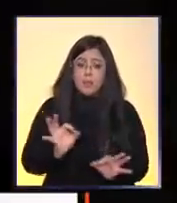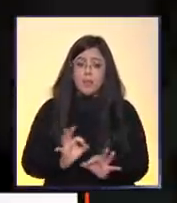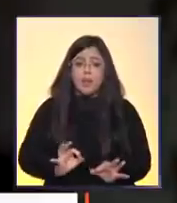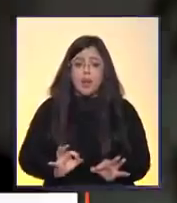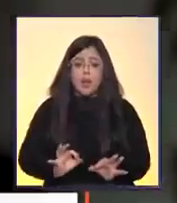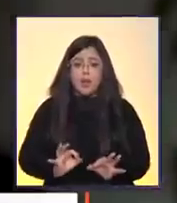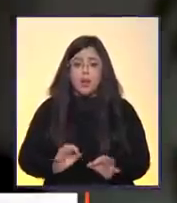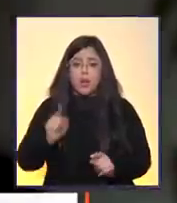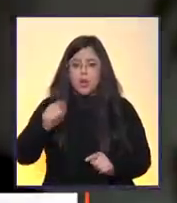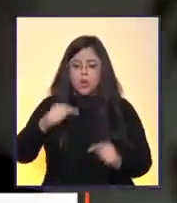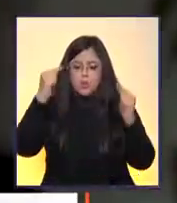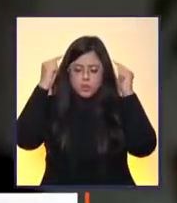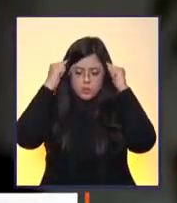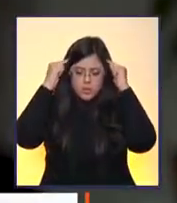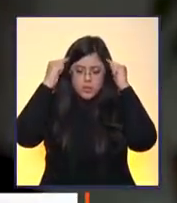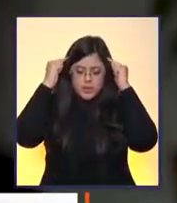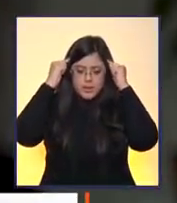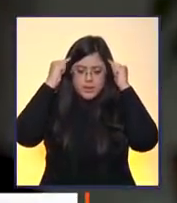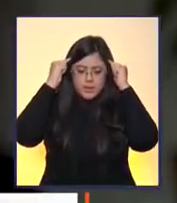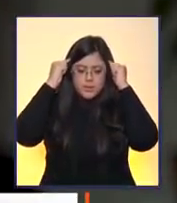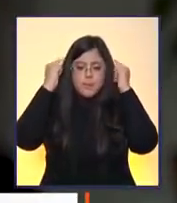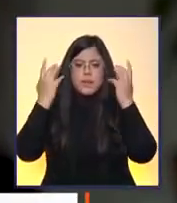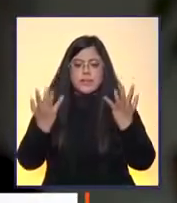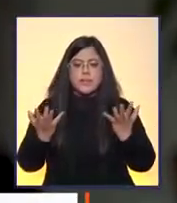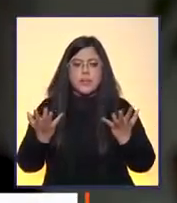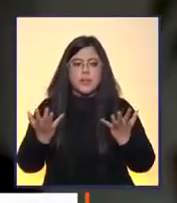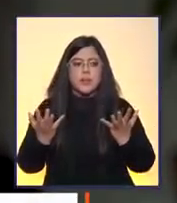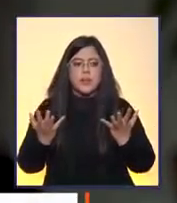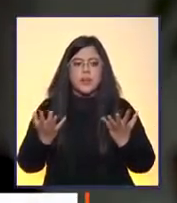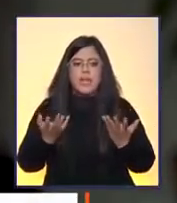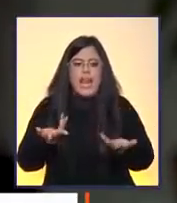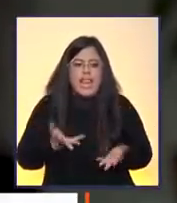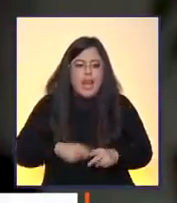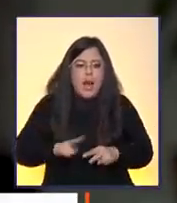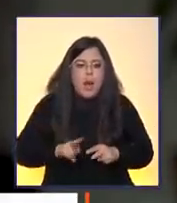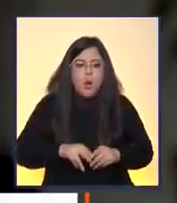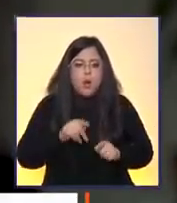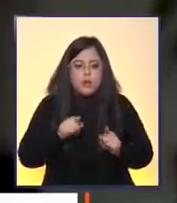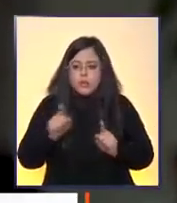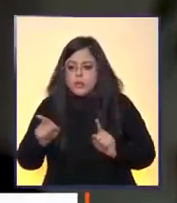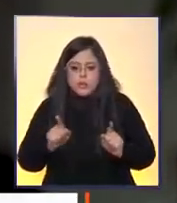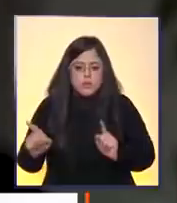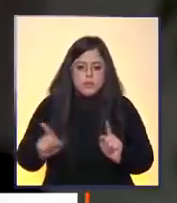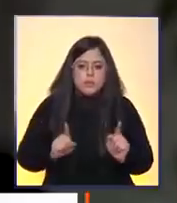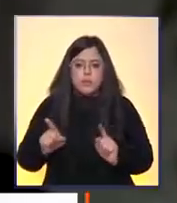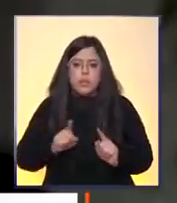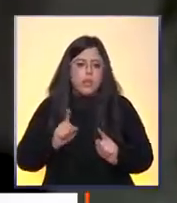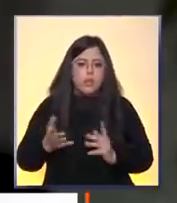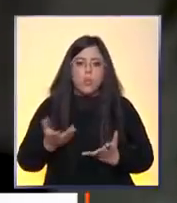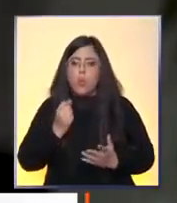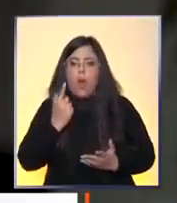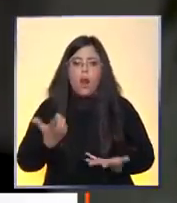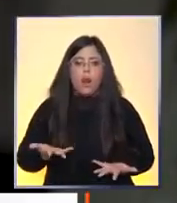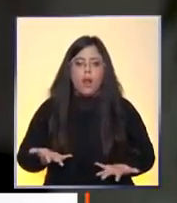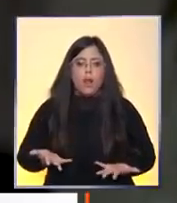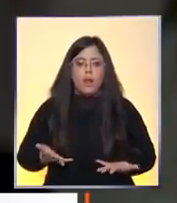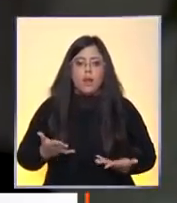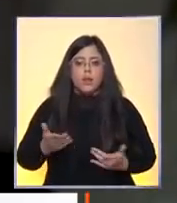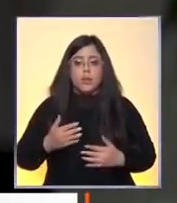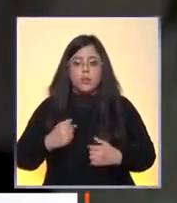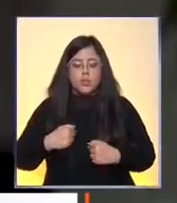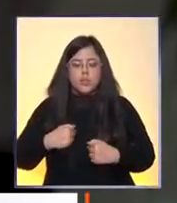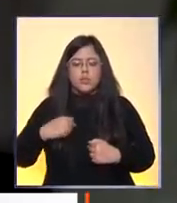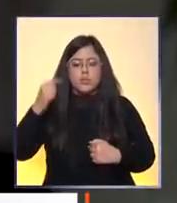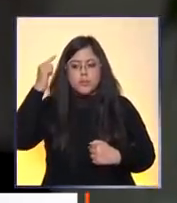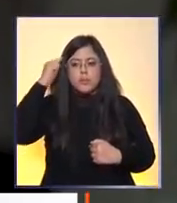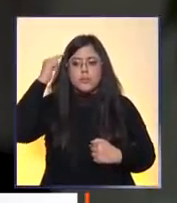cerebro empieza como rápidamente, tu cabeza como a decir, ya, hago esto, hago esto otro, hago esto otro, hago esto otro, hago esto otro, hago esto otro. Entonces barajé muchas posibilidades de